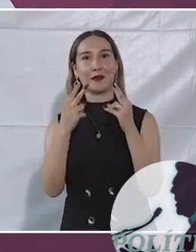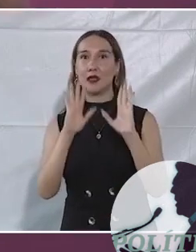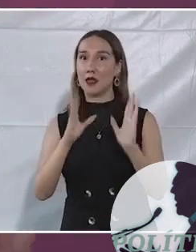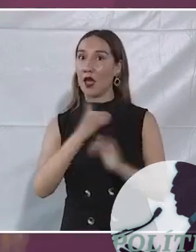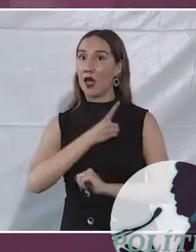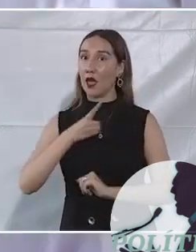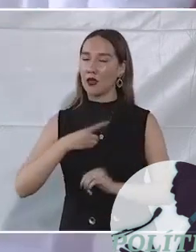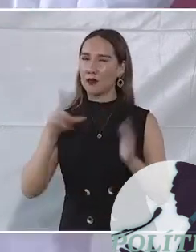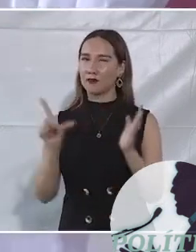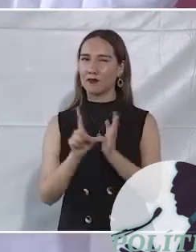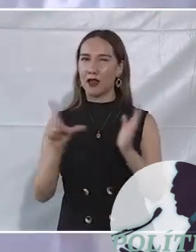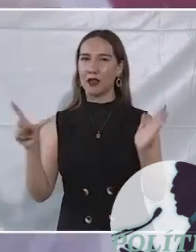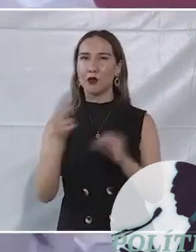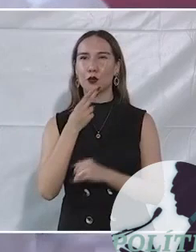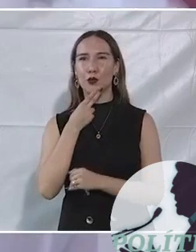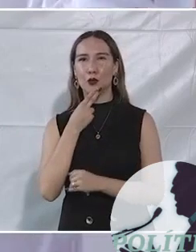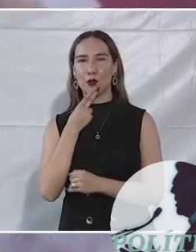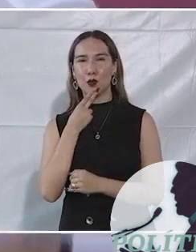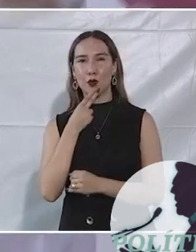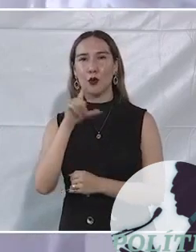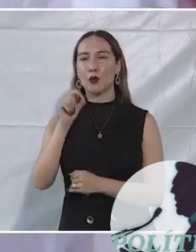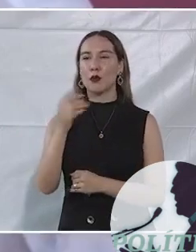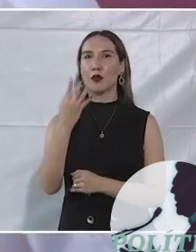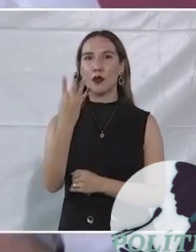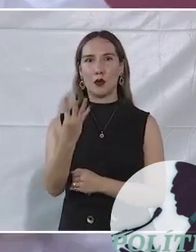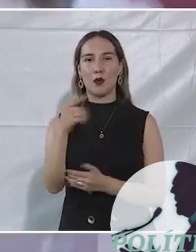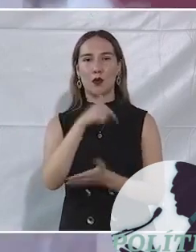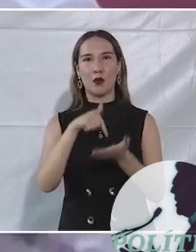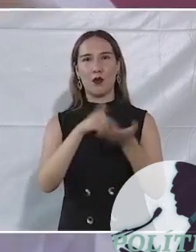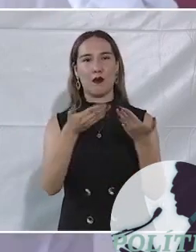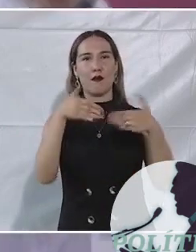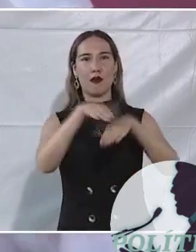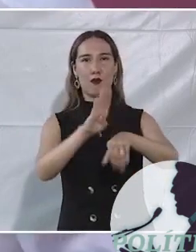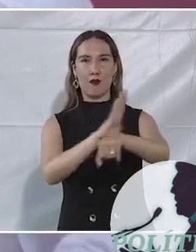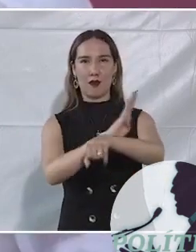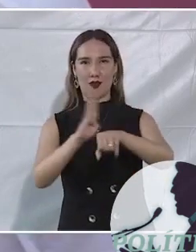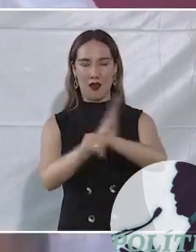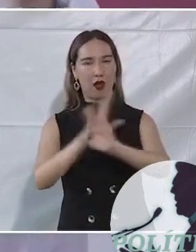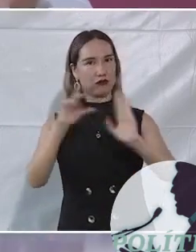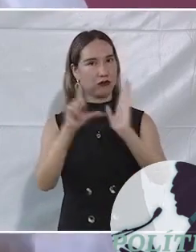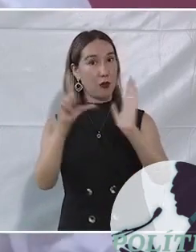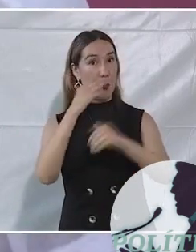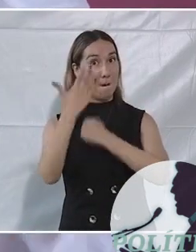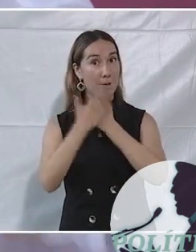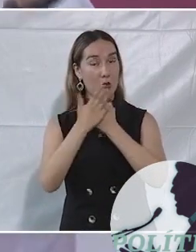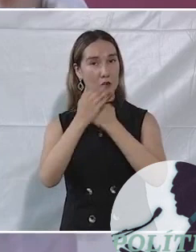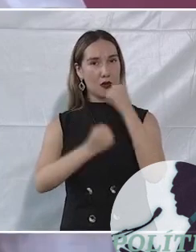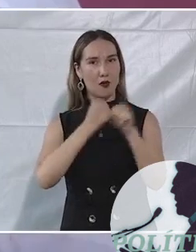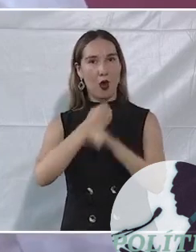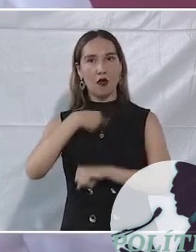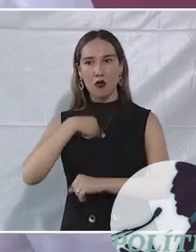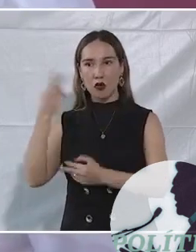estar funcionando las 24 sucursales del Banco del Bienestar. Cuando yo regrese,